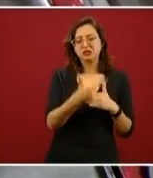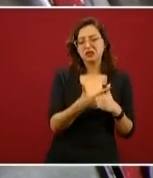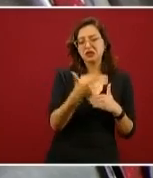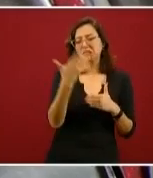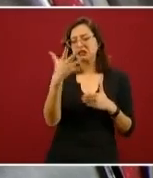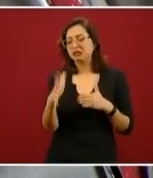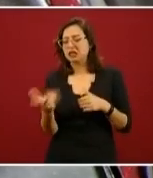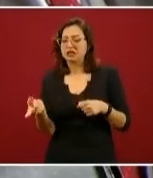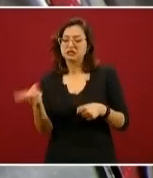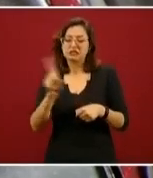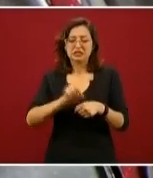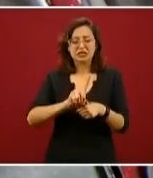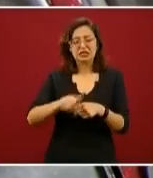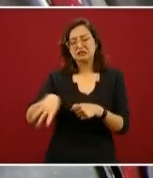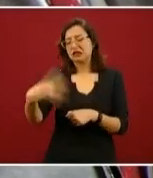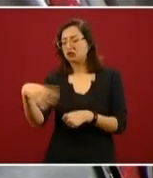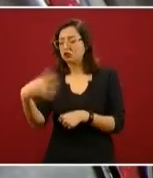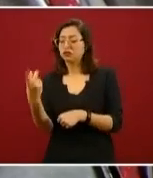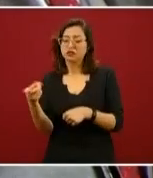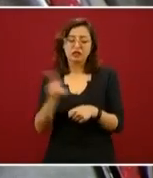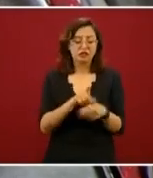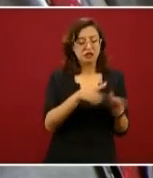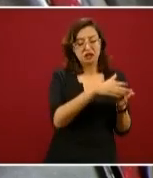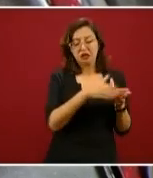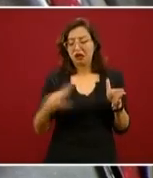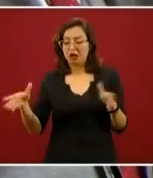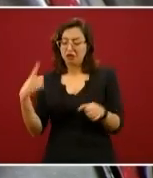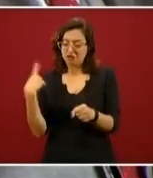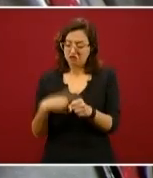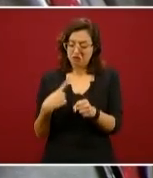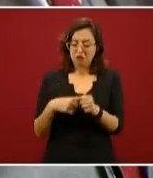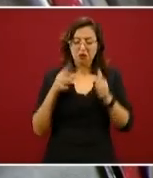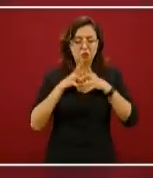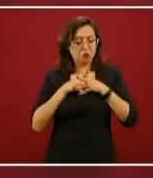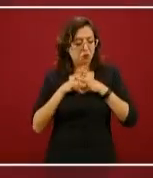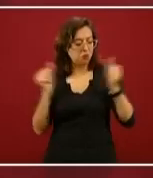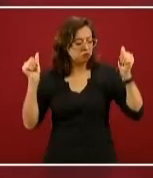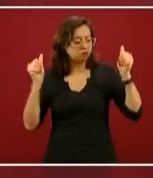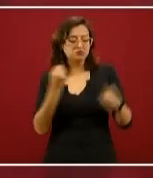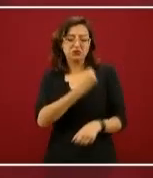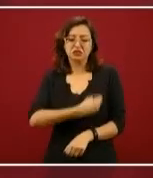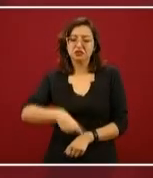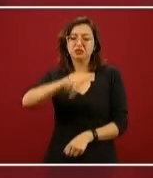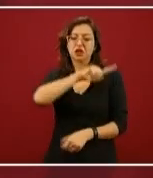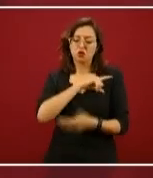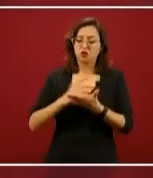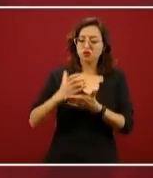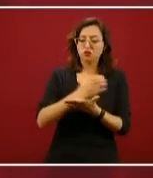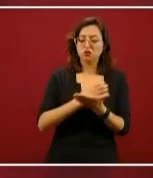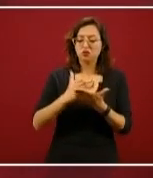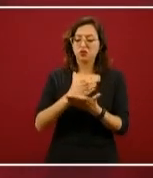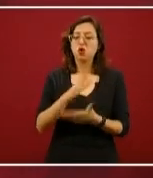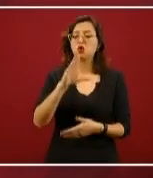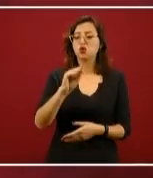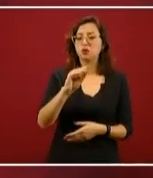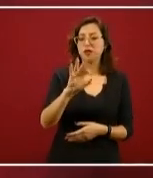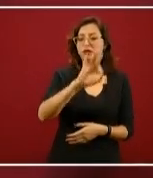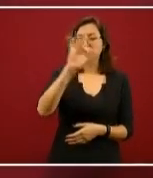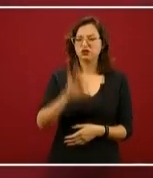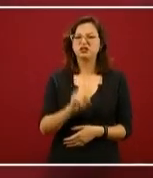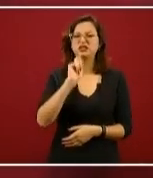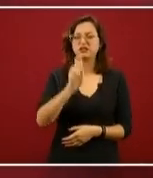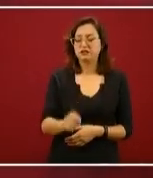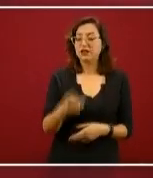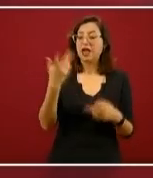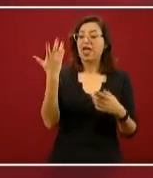7 a 10 días, máximo 14 días, desaparece espontáneamente. Esto ocurre en casi 90% de los casos, 9 de cada